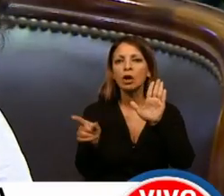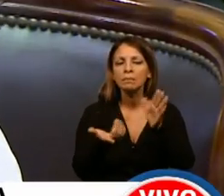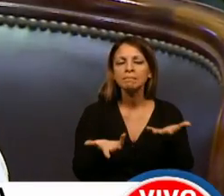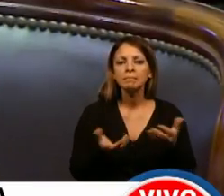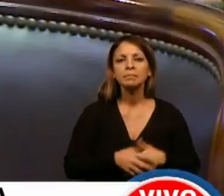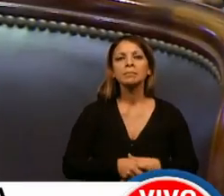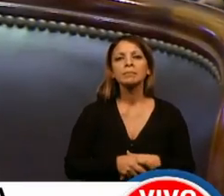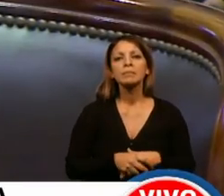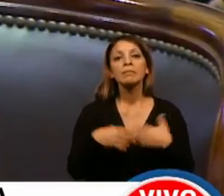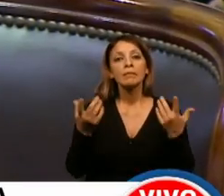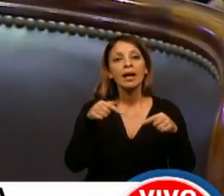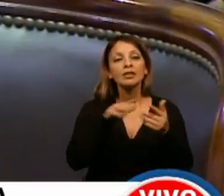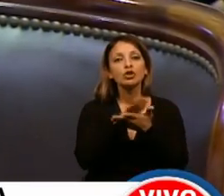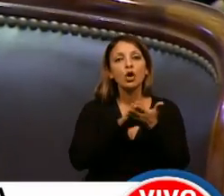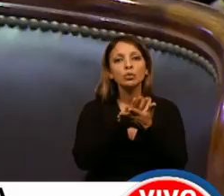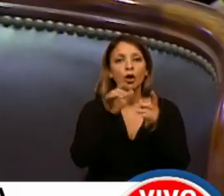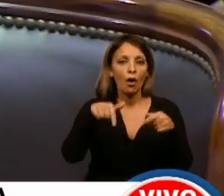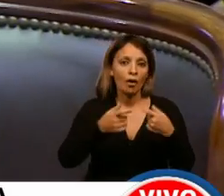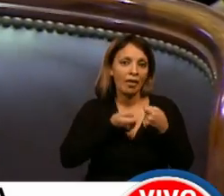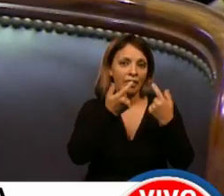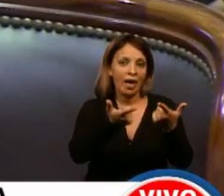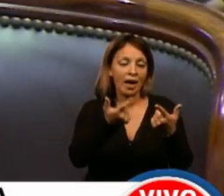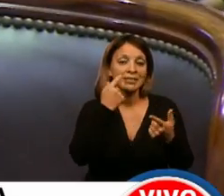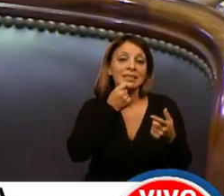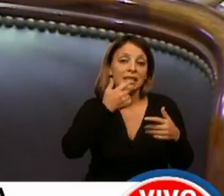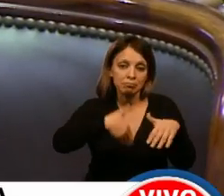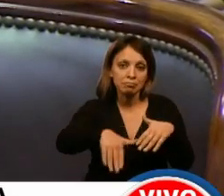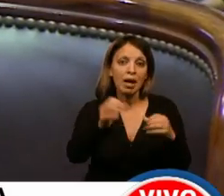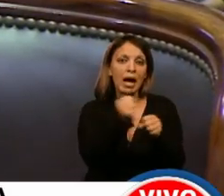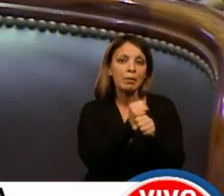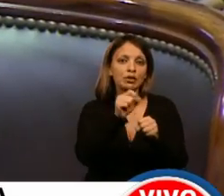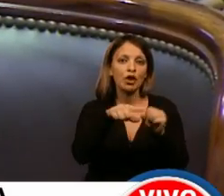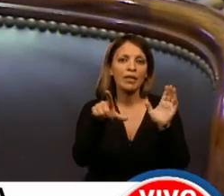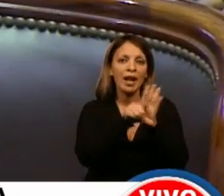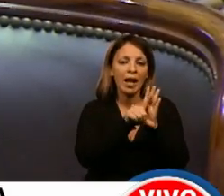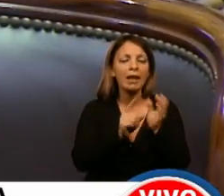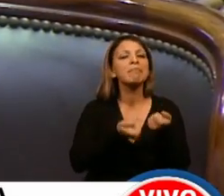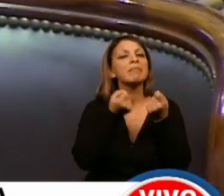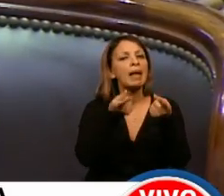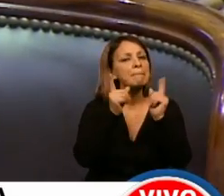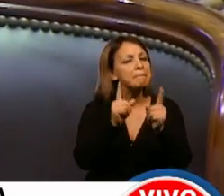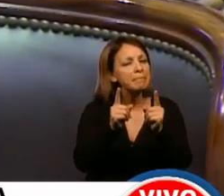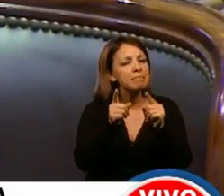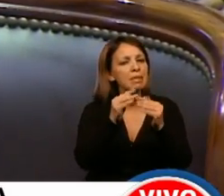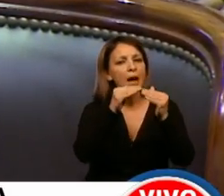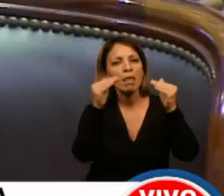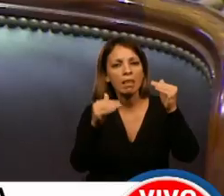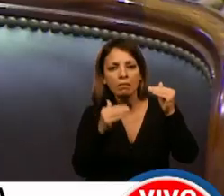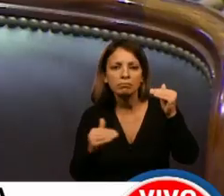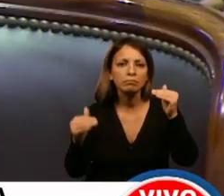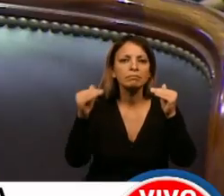esta solución de hoy es la aprobación de esta ley viene en reparación de esos de esos